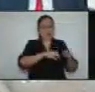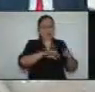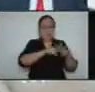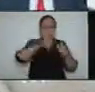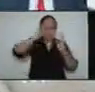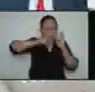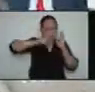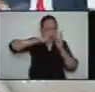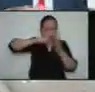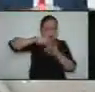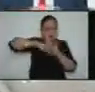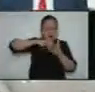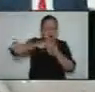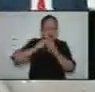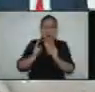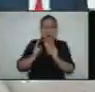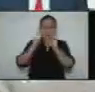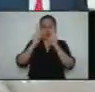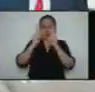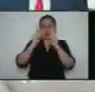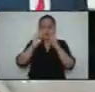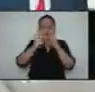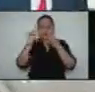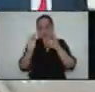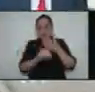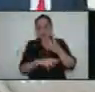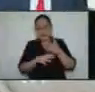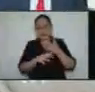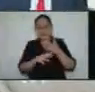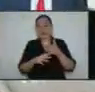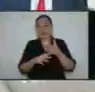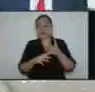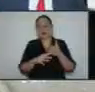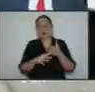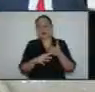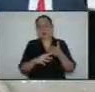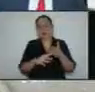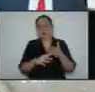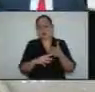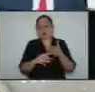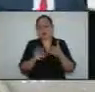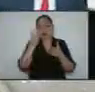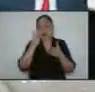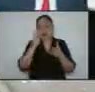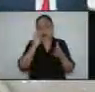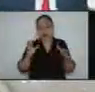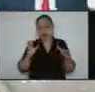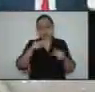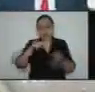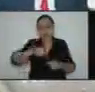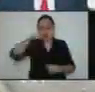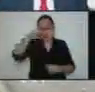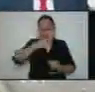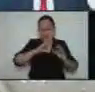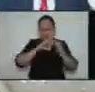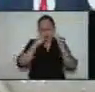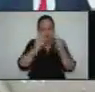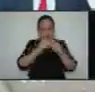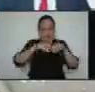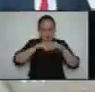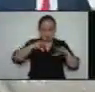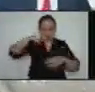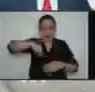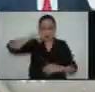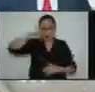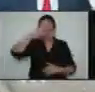posible que esta edición sea lo que se difunde en México, bueno, pues que entonces sea así, y